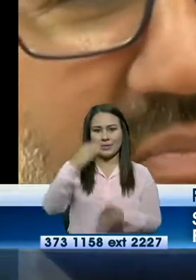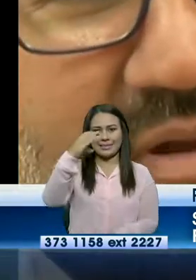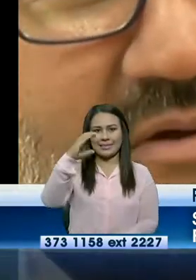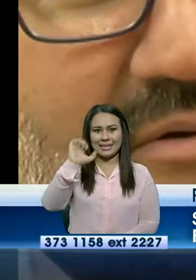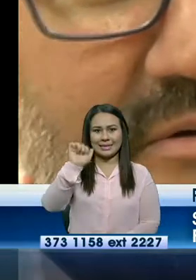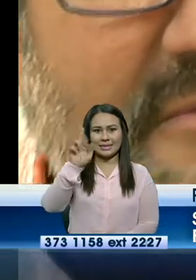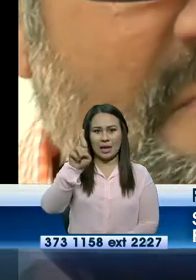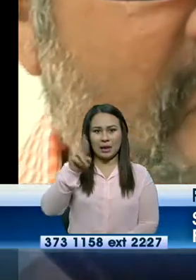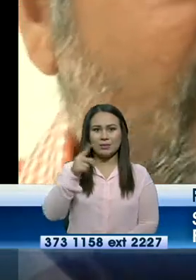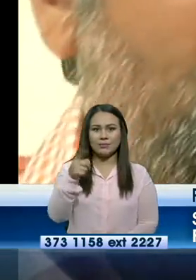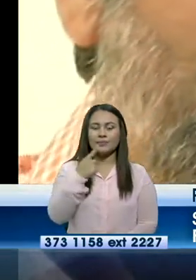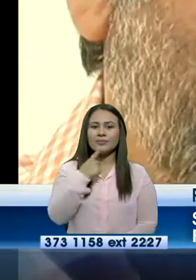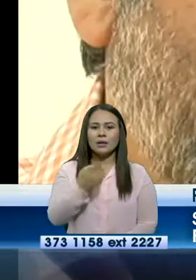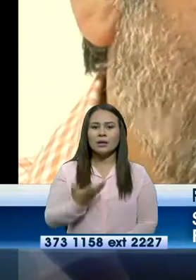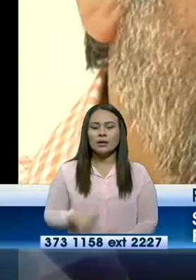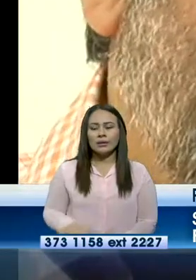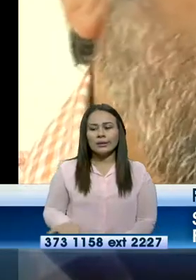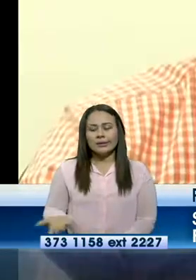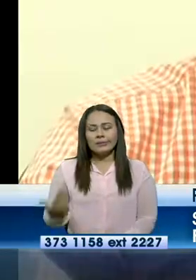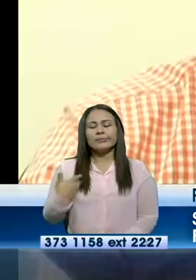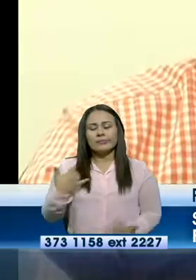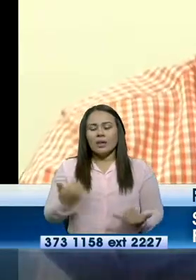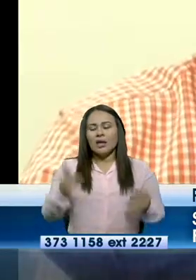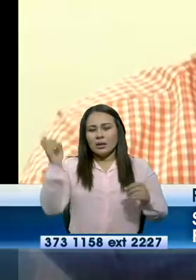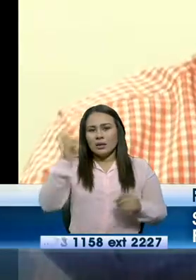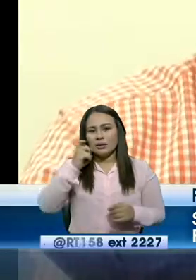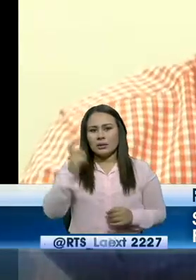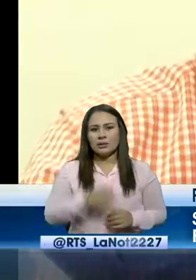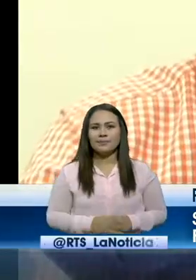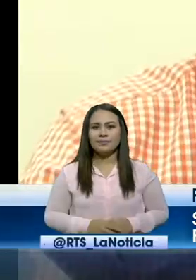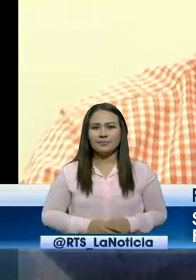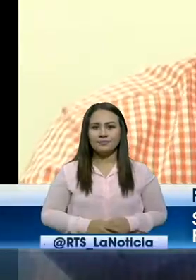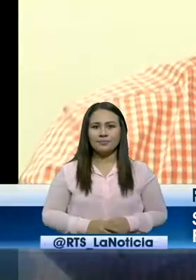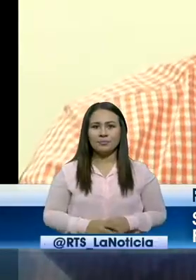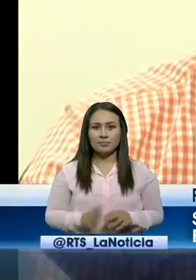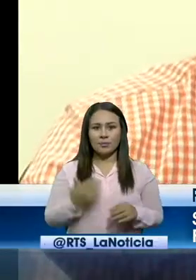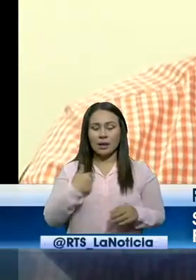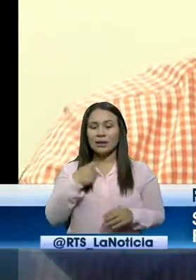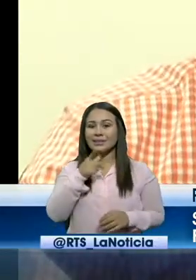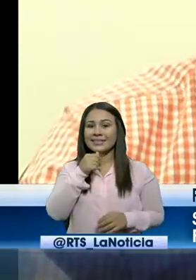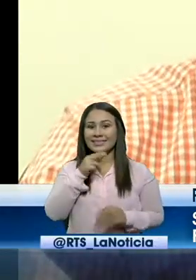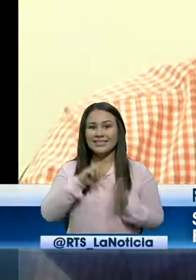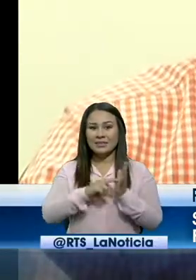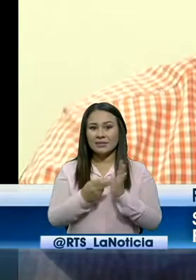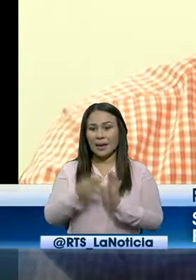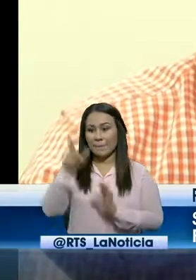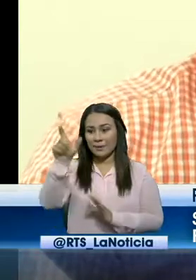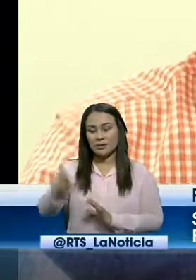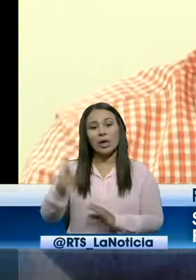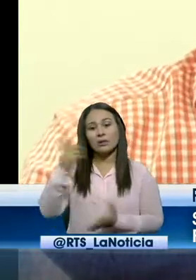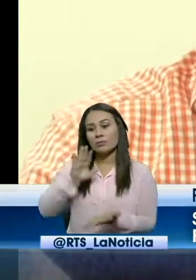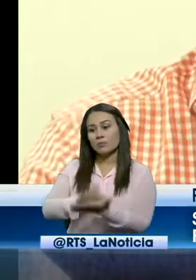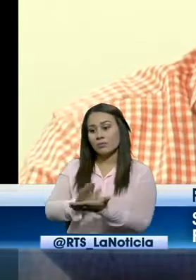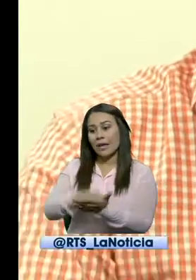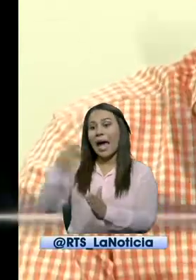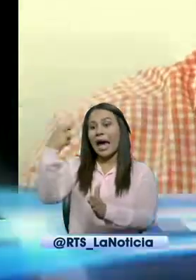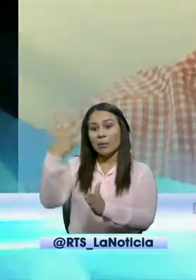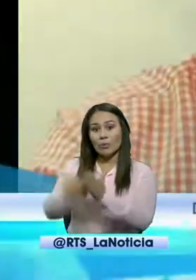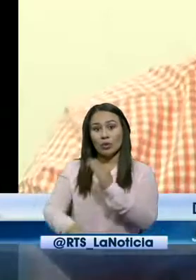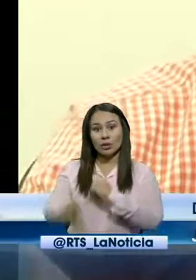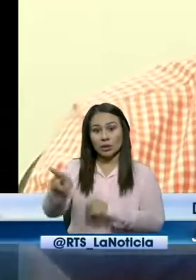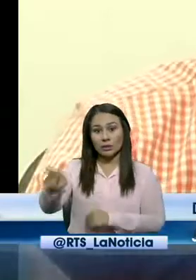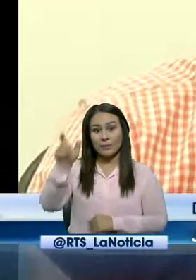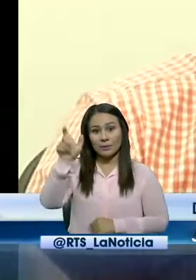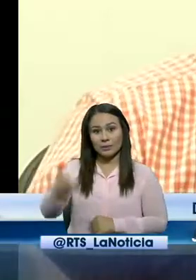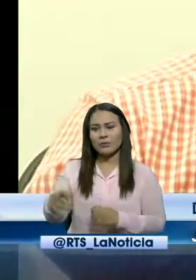Arguye que el planteamiento sería contundente, con una ley de extinción de dominio que además permita no solo sancionar y quitarle los bienes a